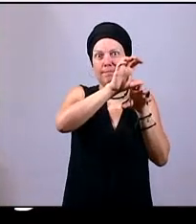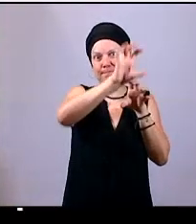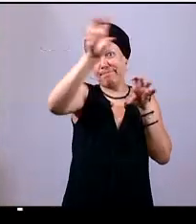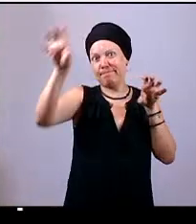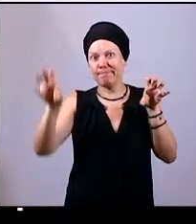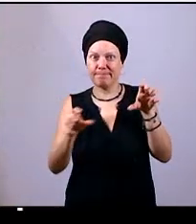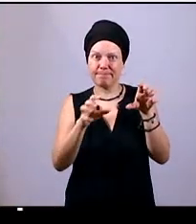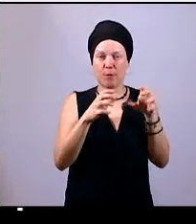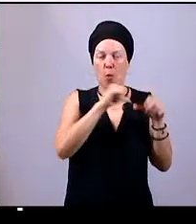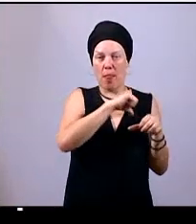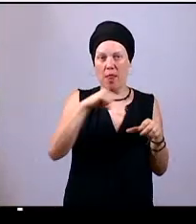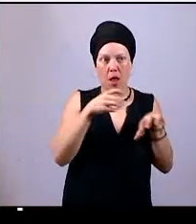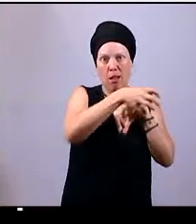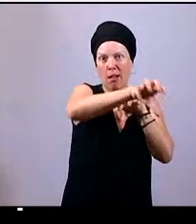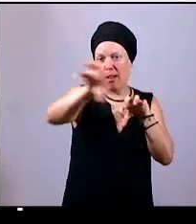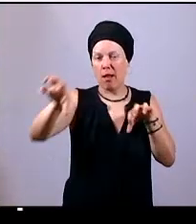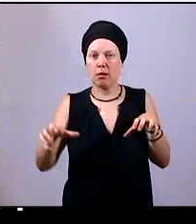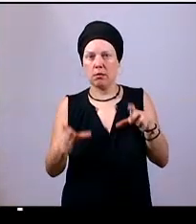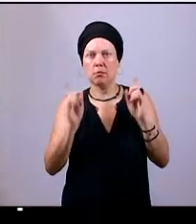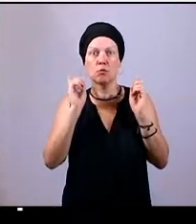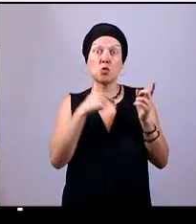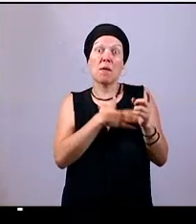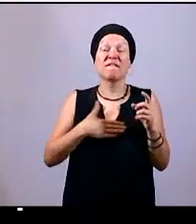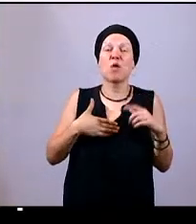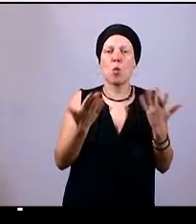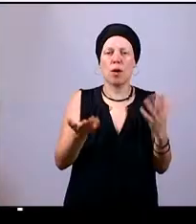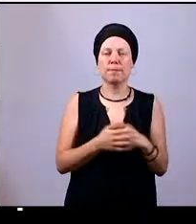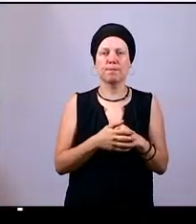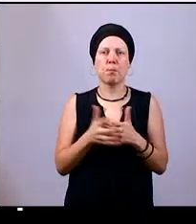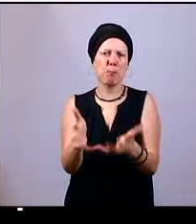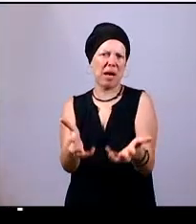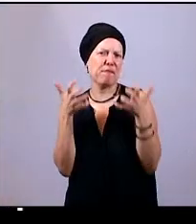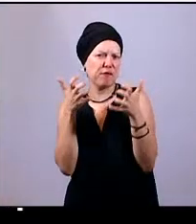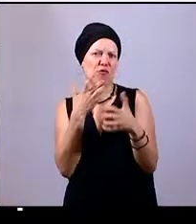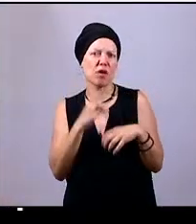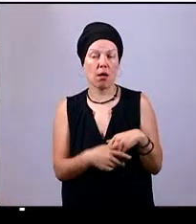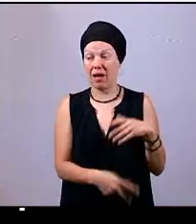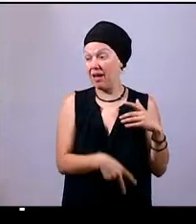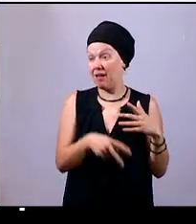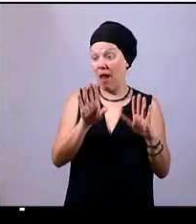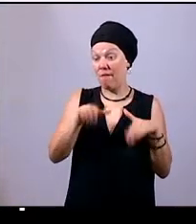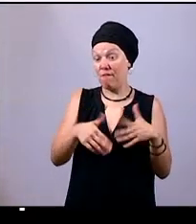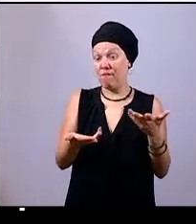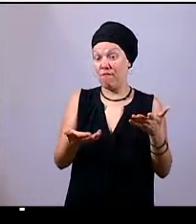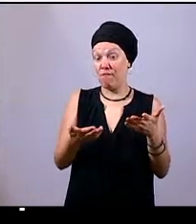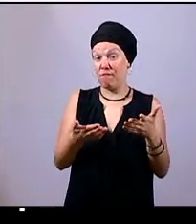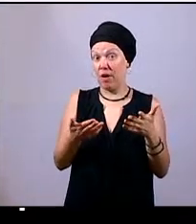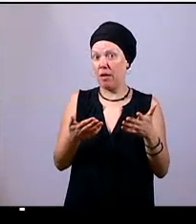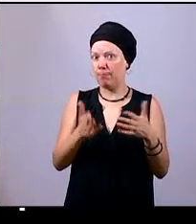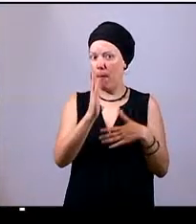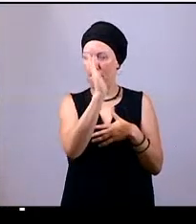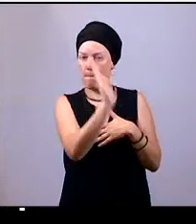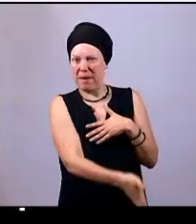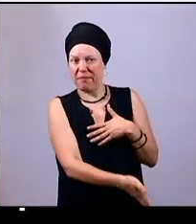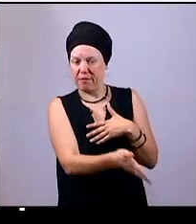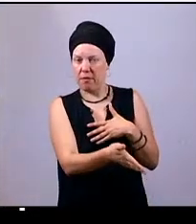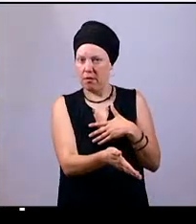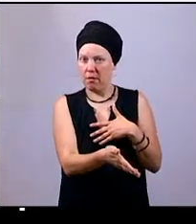territorios, únicamente con una intención que es la de beneficiar, generar un importante agravio que